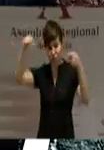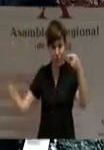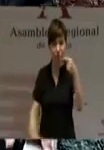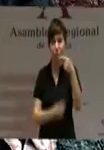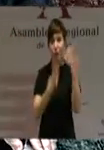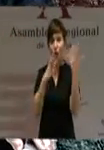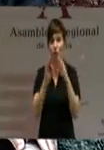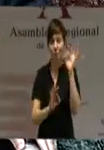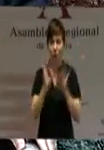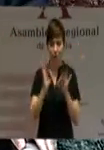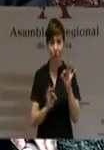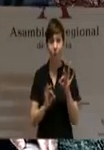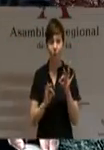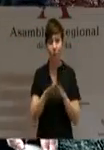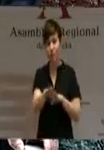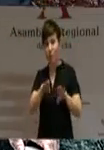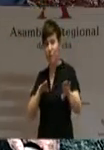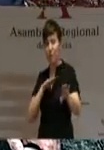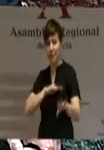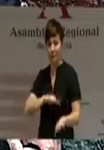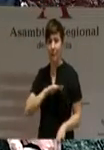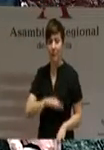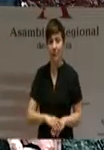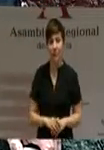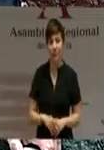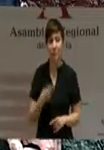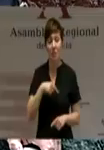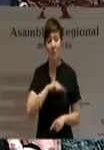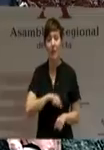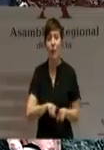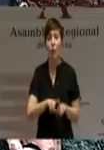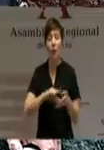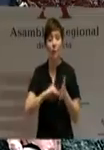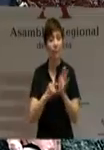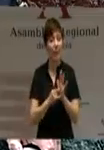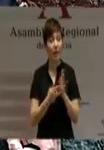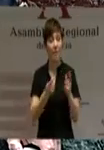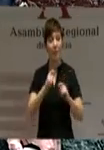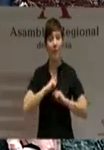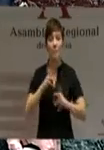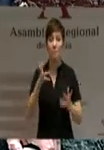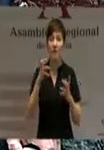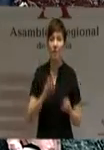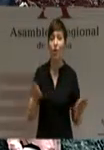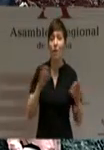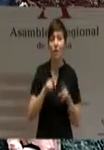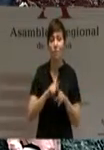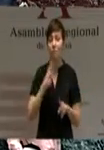del 80%. Hemos retrocedido. Da la impresión de que el plan, lejos de beneficiarnos, nos ha